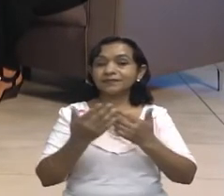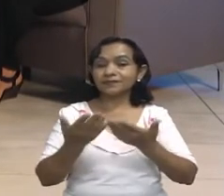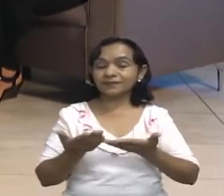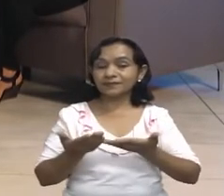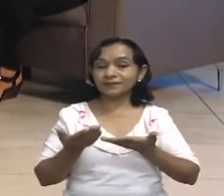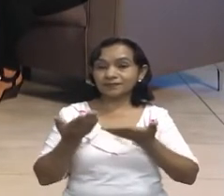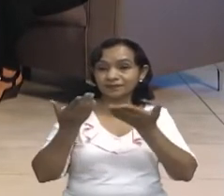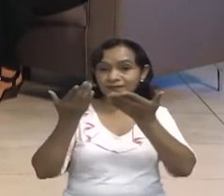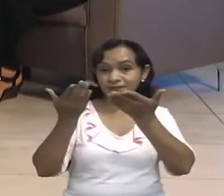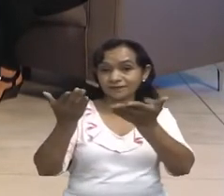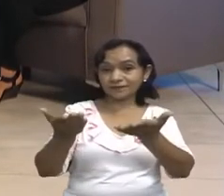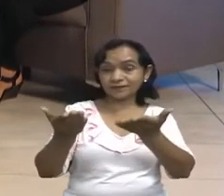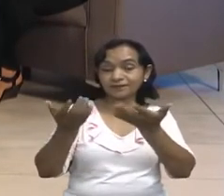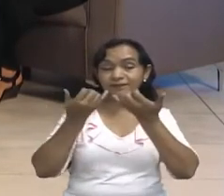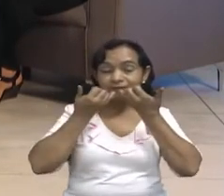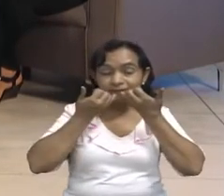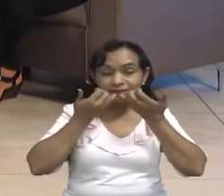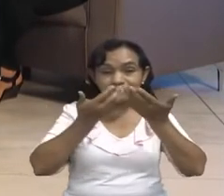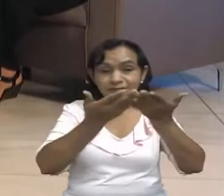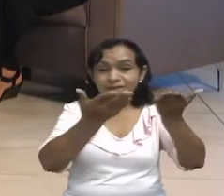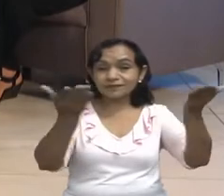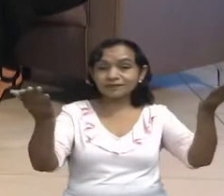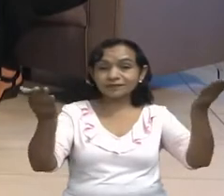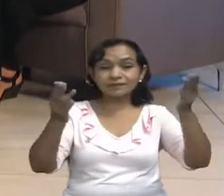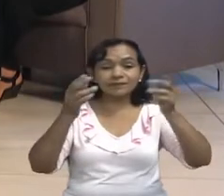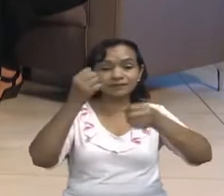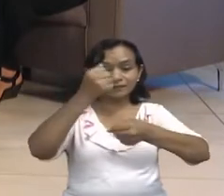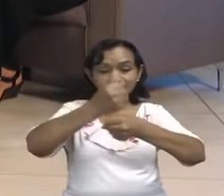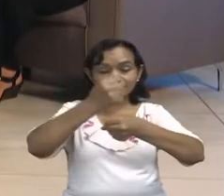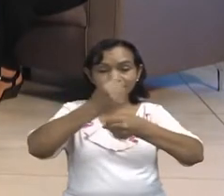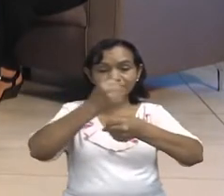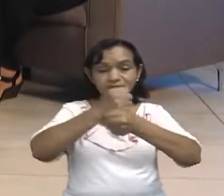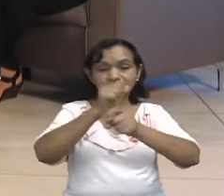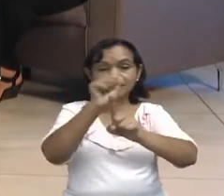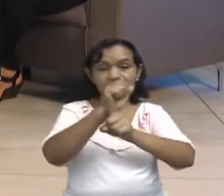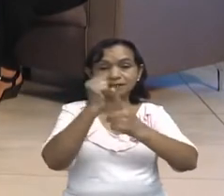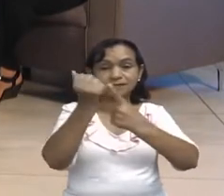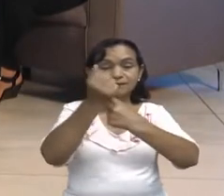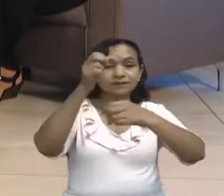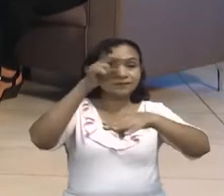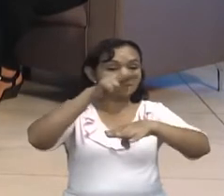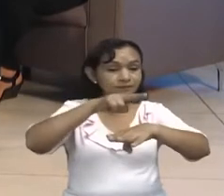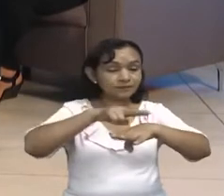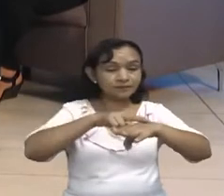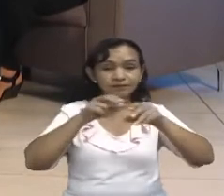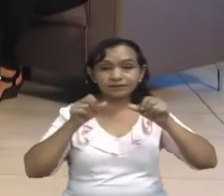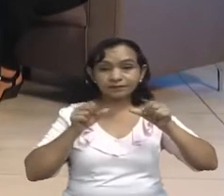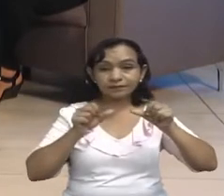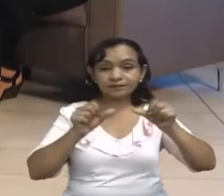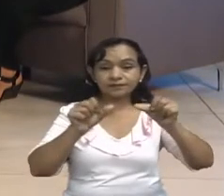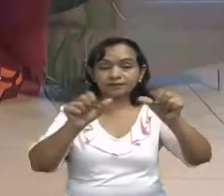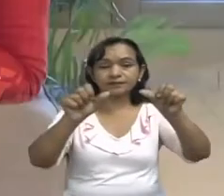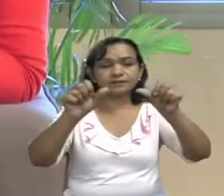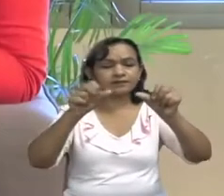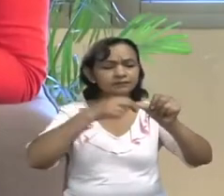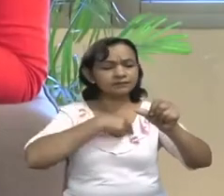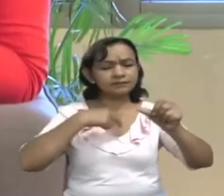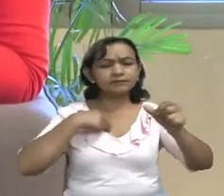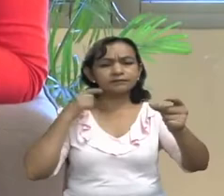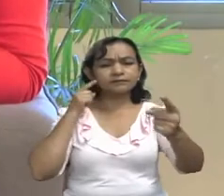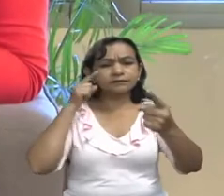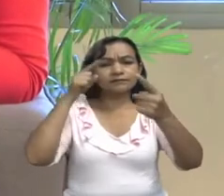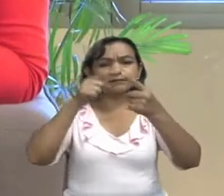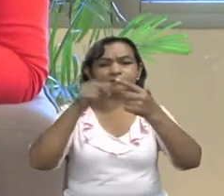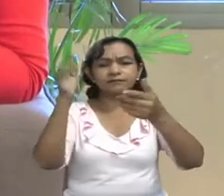llevarle la información relacionada con el trabajo de la Asamblea Nacional. Sigue siendo siempre un reto porque a veces